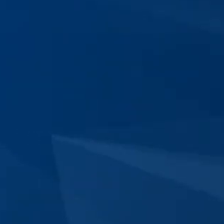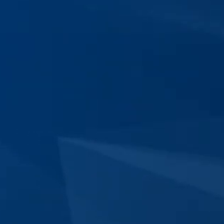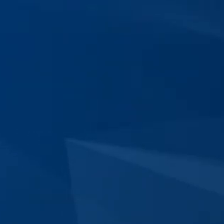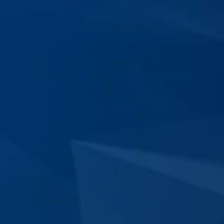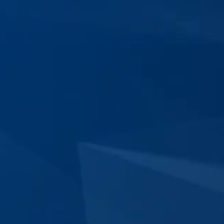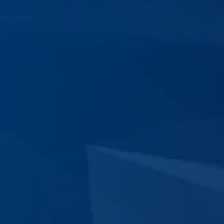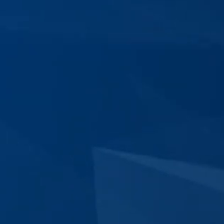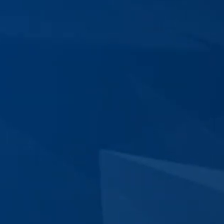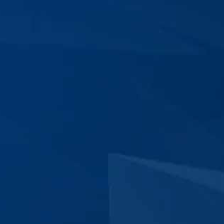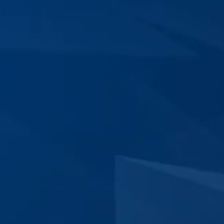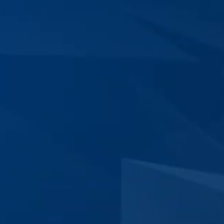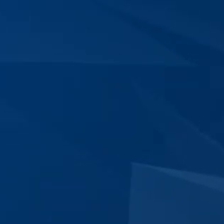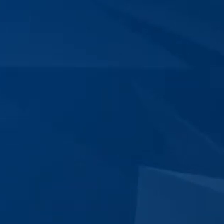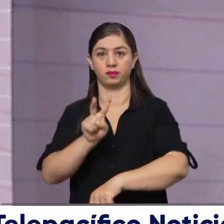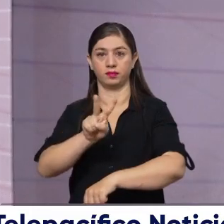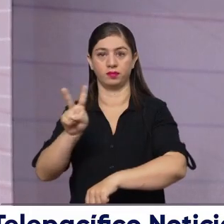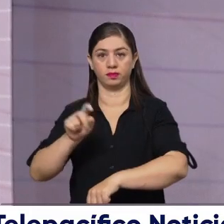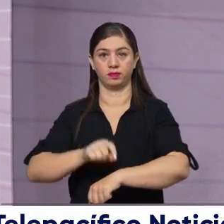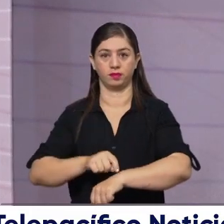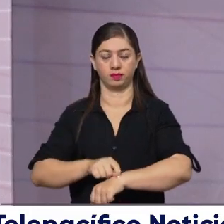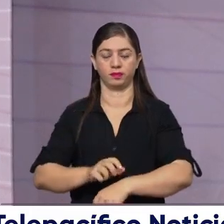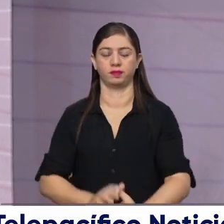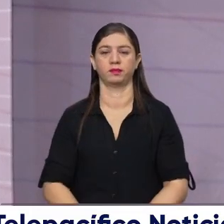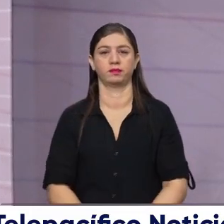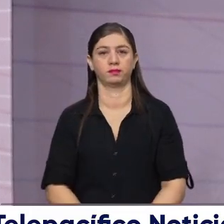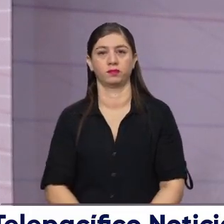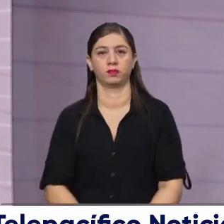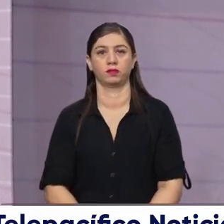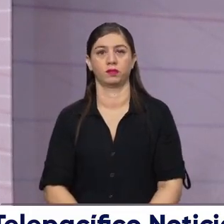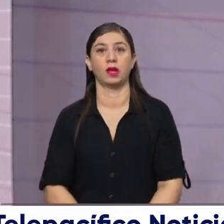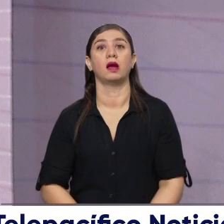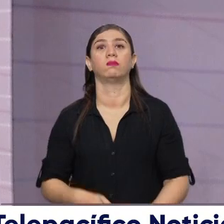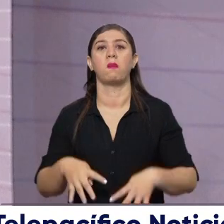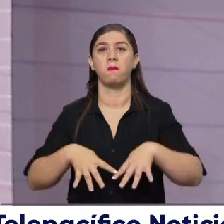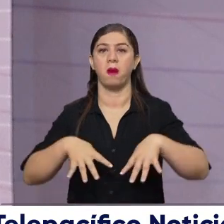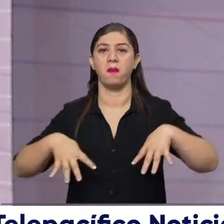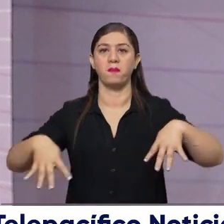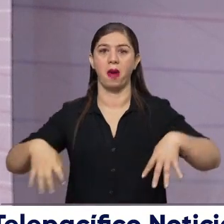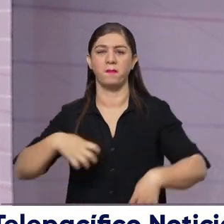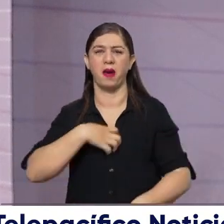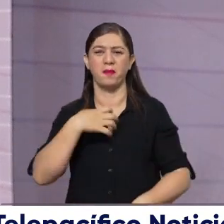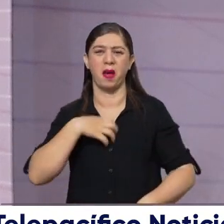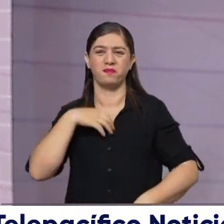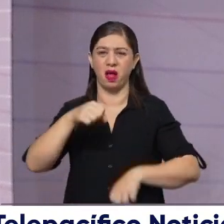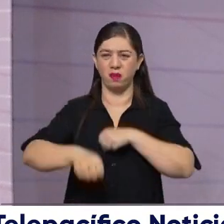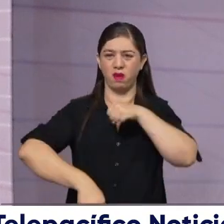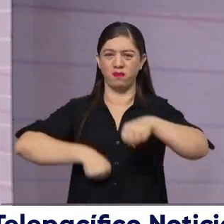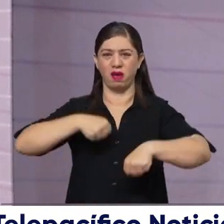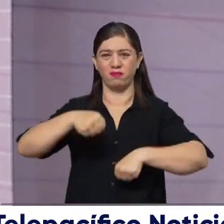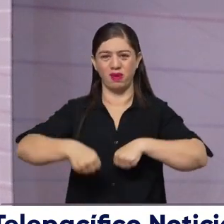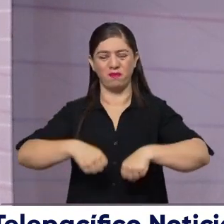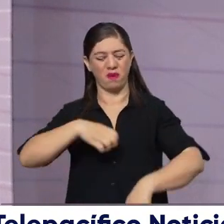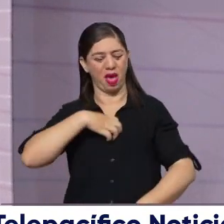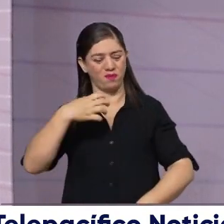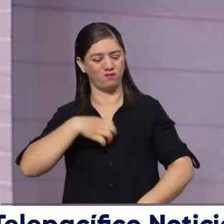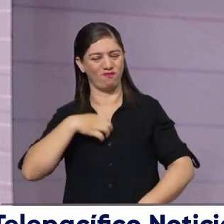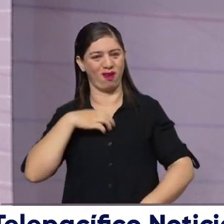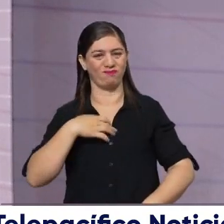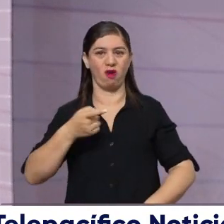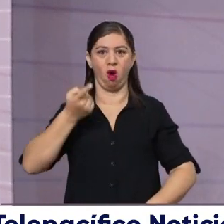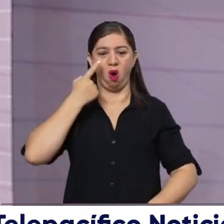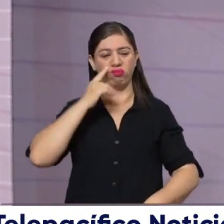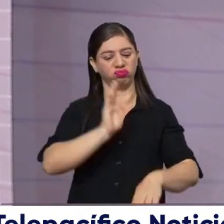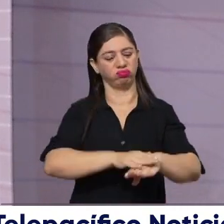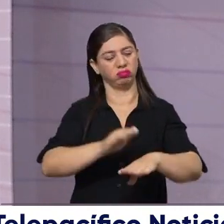sí sí pese a los últimos bis y plantones realizados por ciclistas que pretenden hacer pedagogía sobre el correcto uso